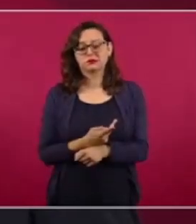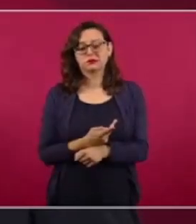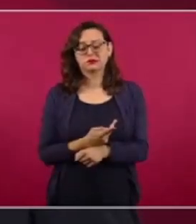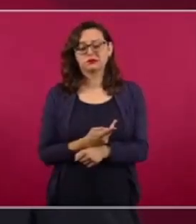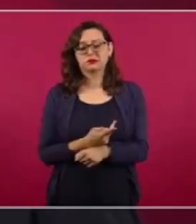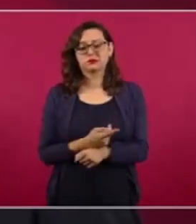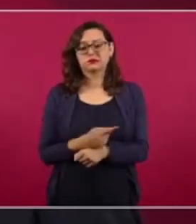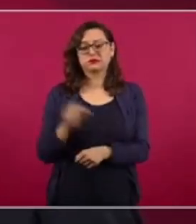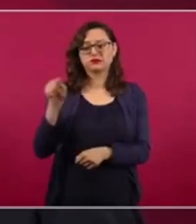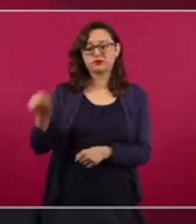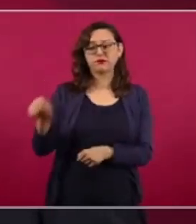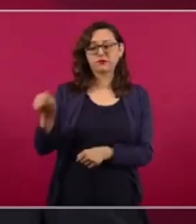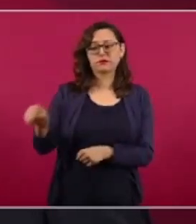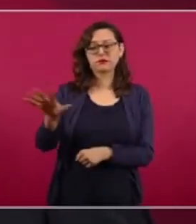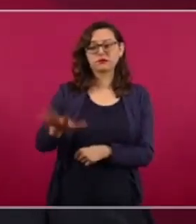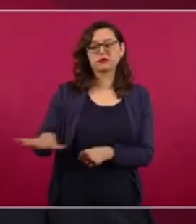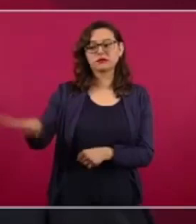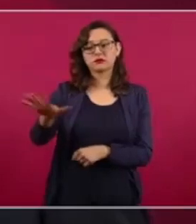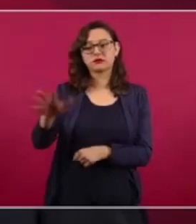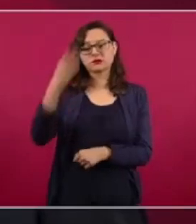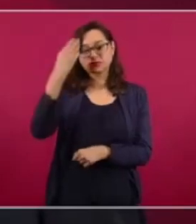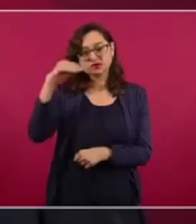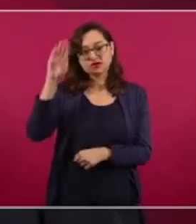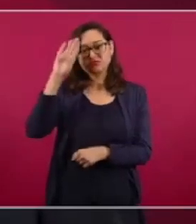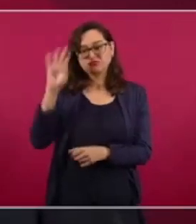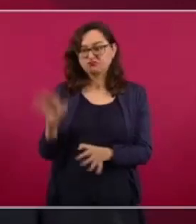a un pueblo abnegado y digno